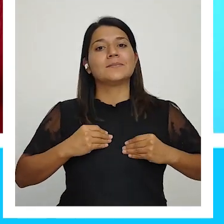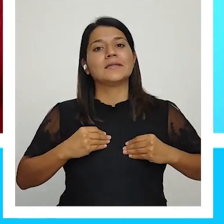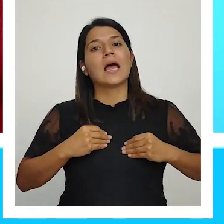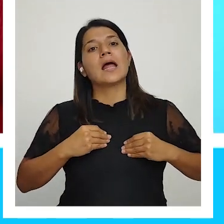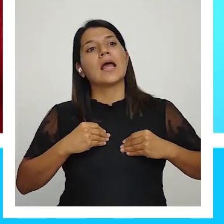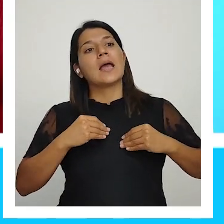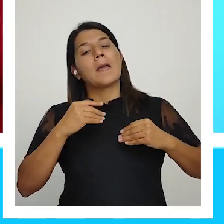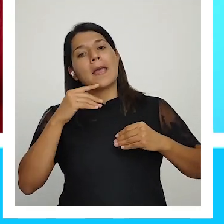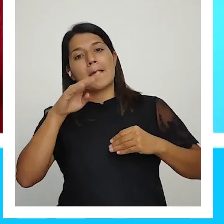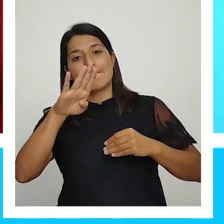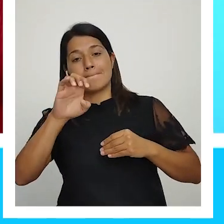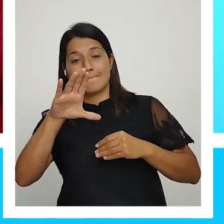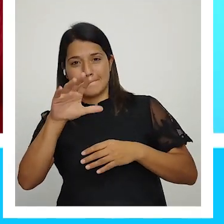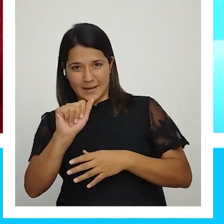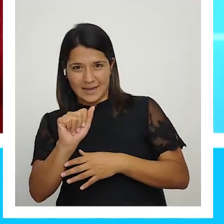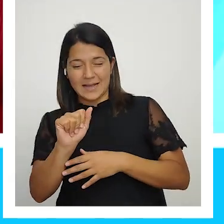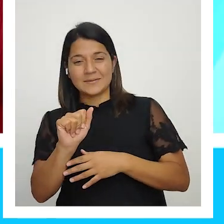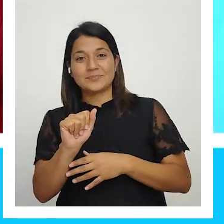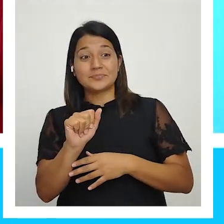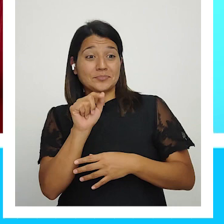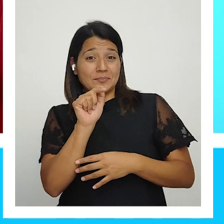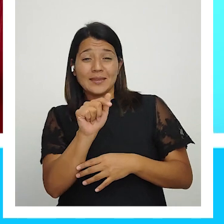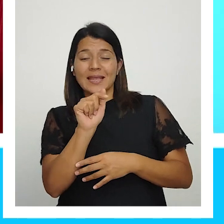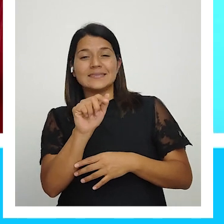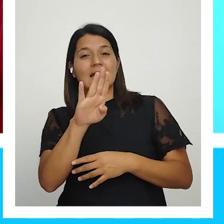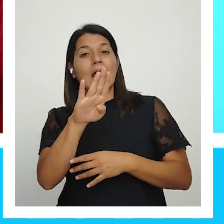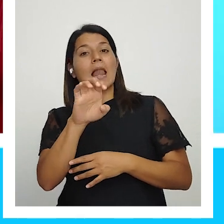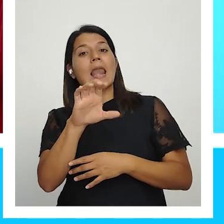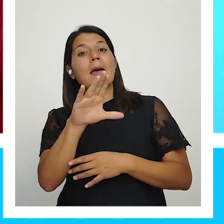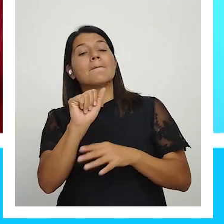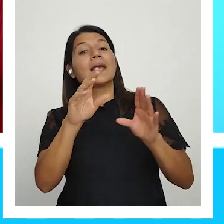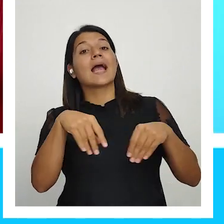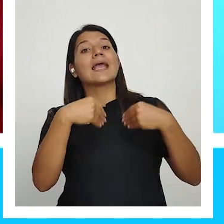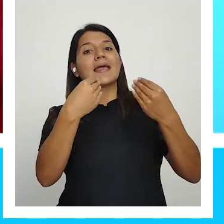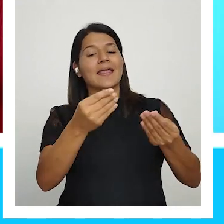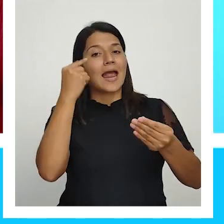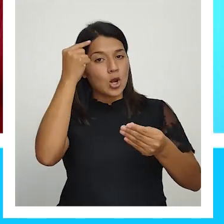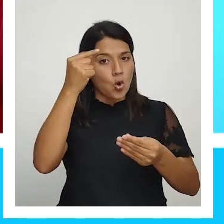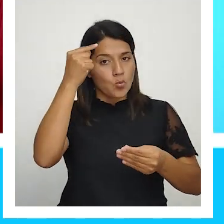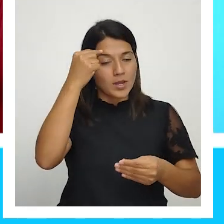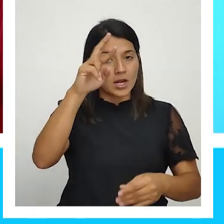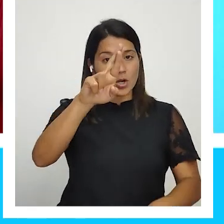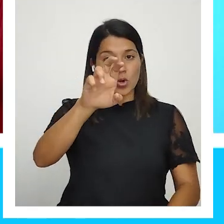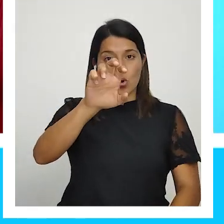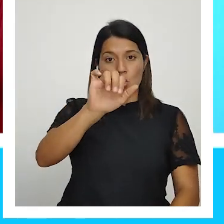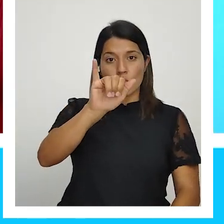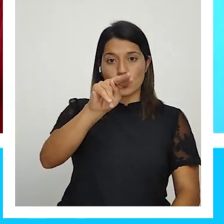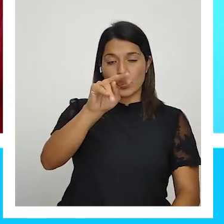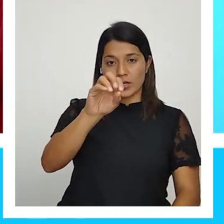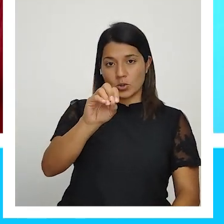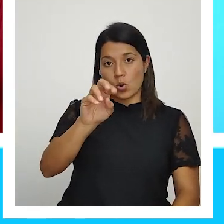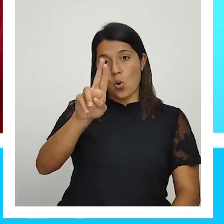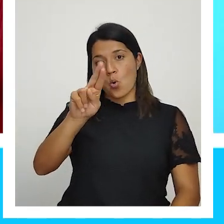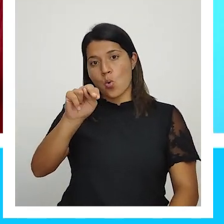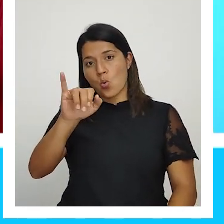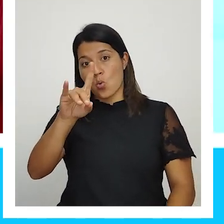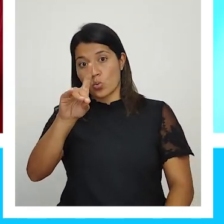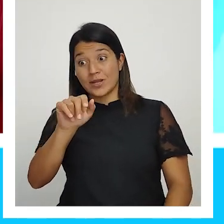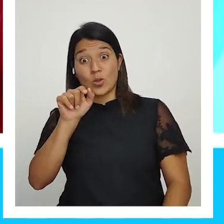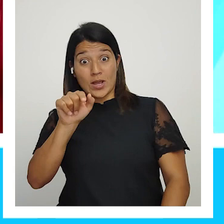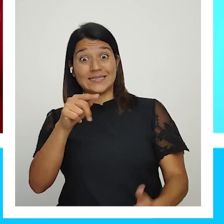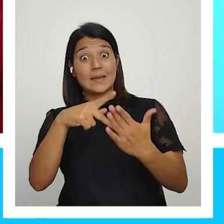Las becas Chevening son por excelencia la beca que otorga el gobierno del Reino Unido. Es un programa que se hace a nivel global y está presente en más